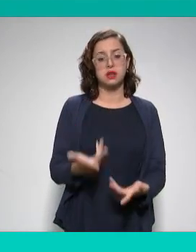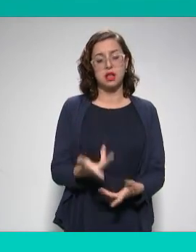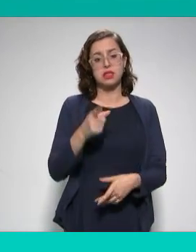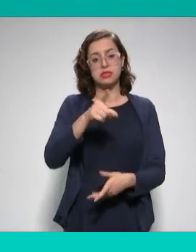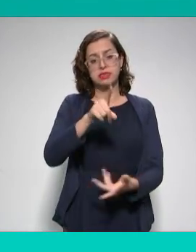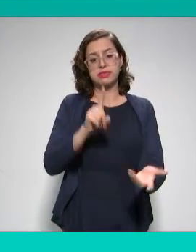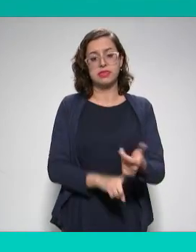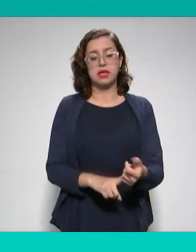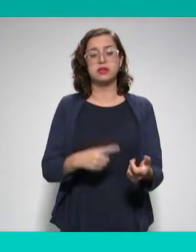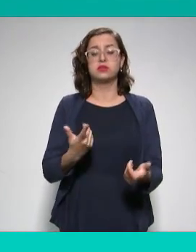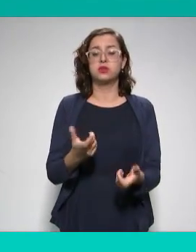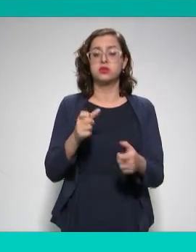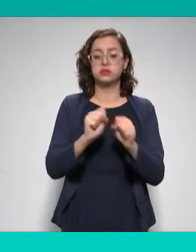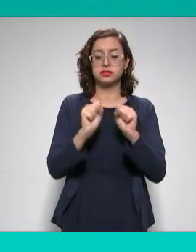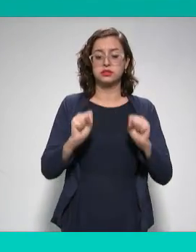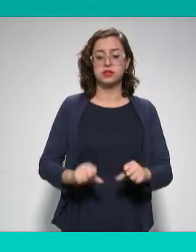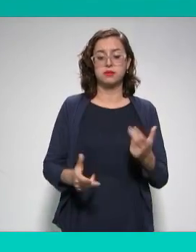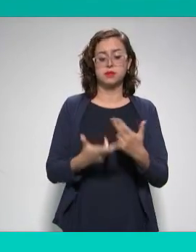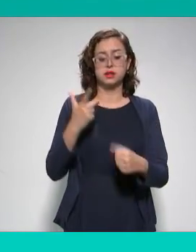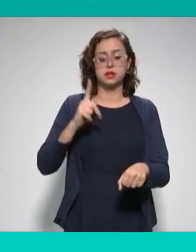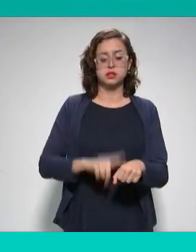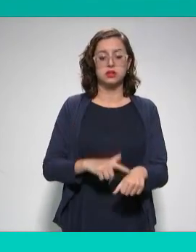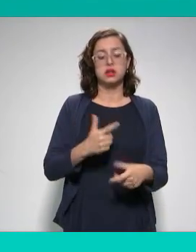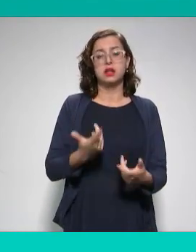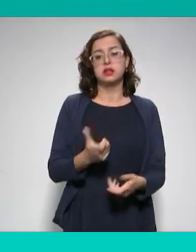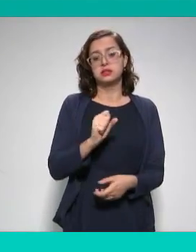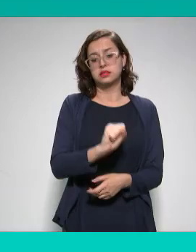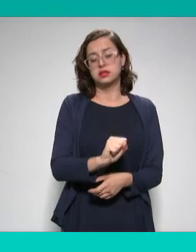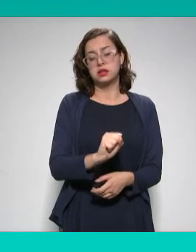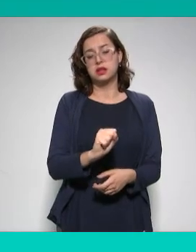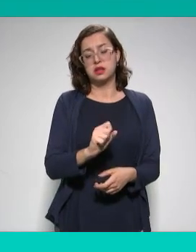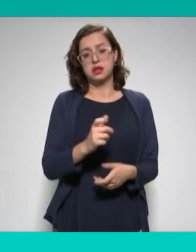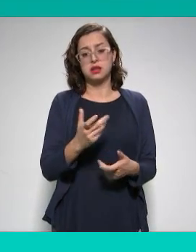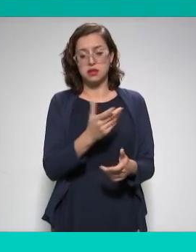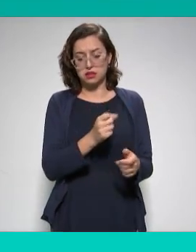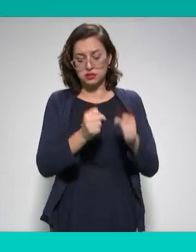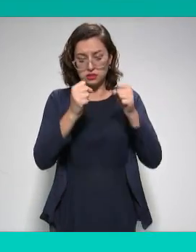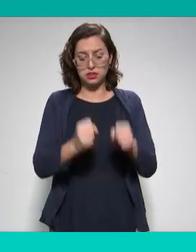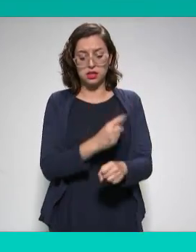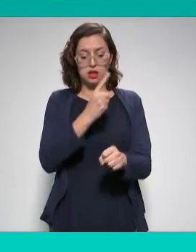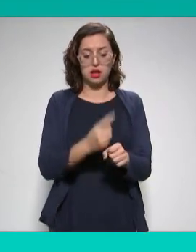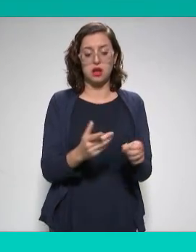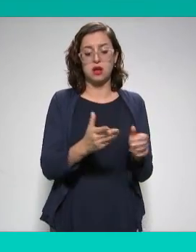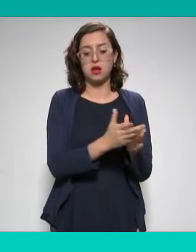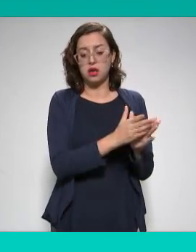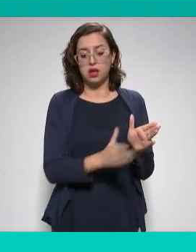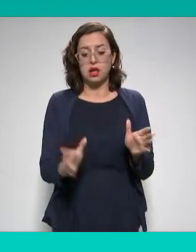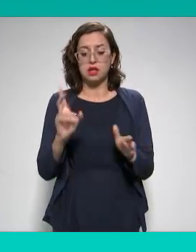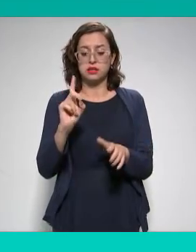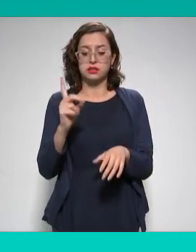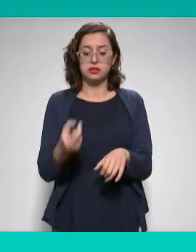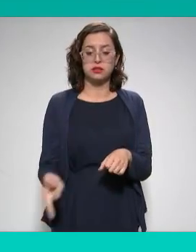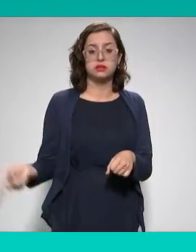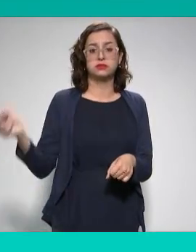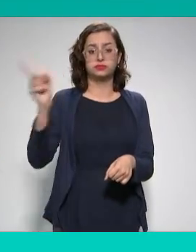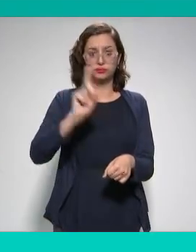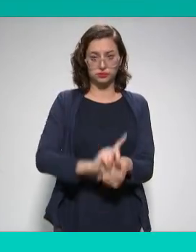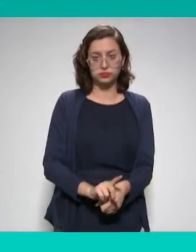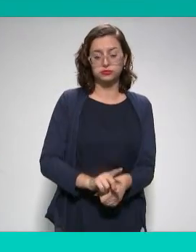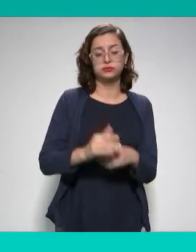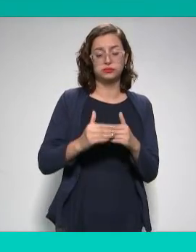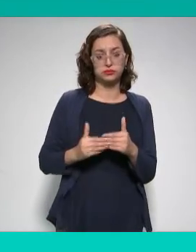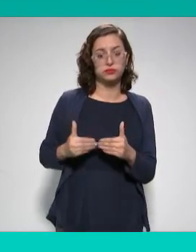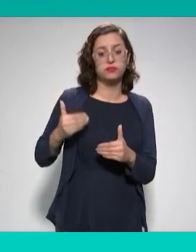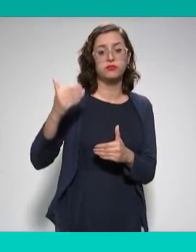del sistema nacional de seguridad pública dentro de los 30 días siguientes a la creación de la comisión nacional de búsqueda